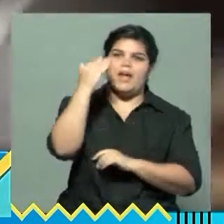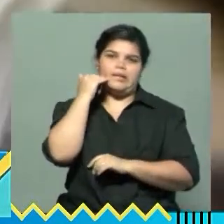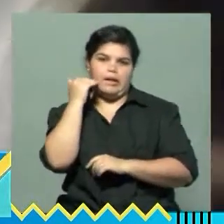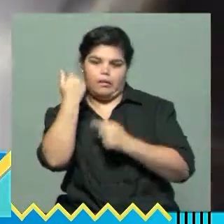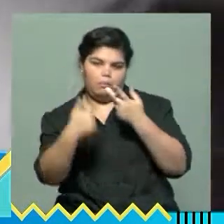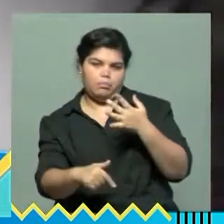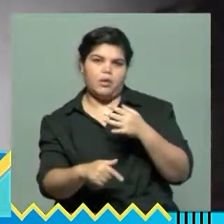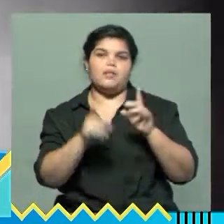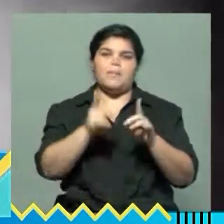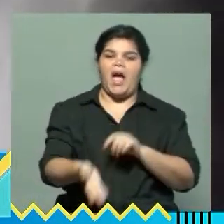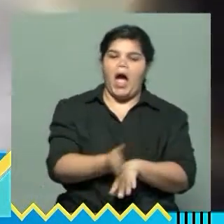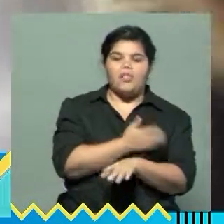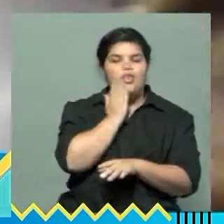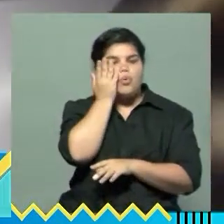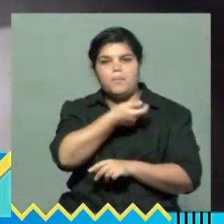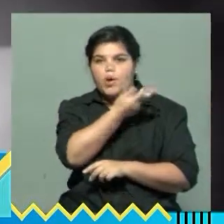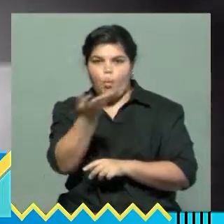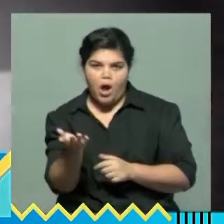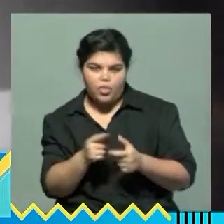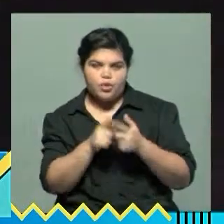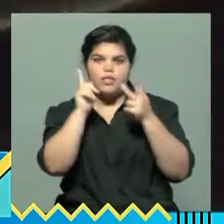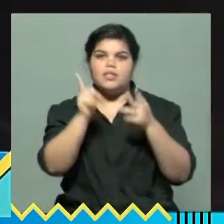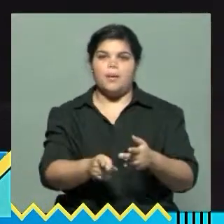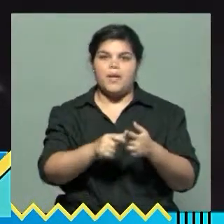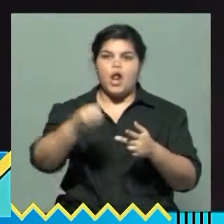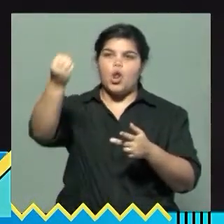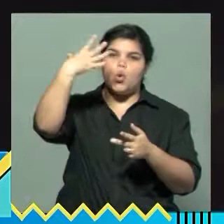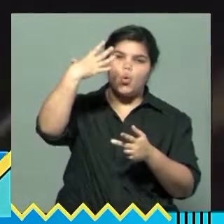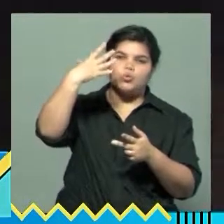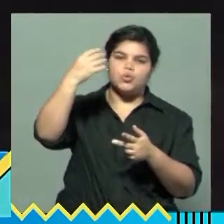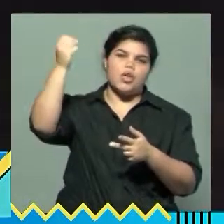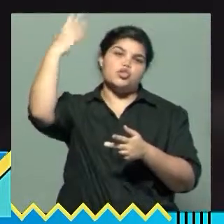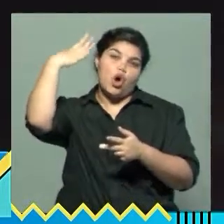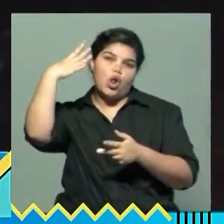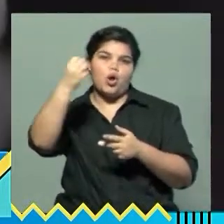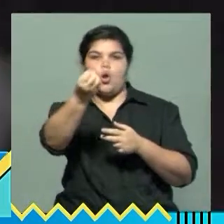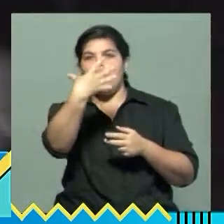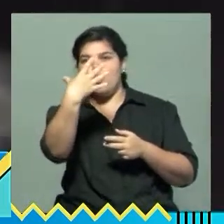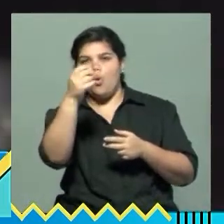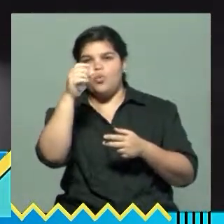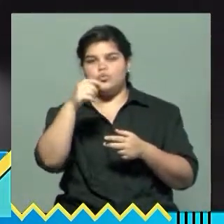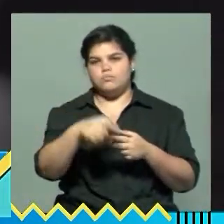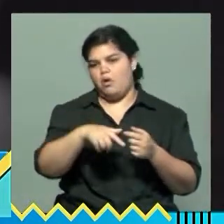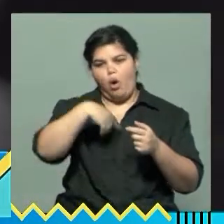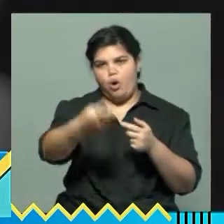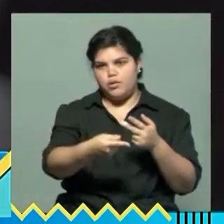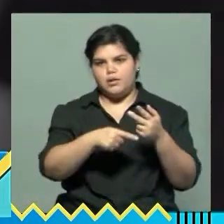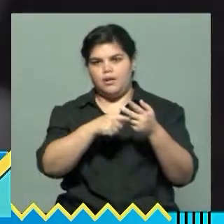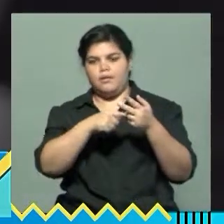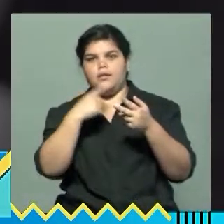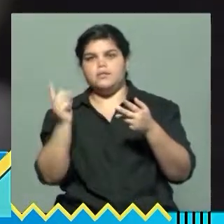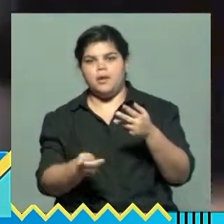tasa de sueño que se tuvo, según la exposición a luz natural y luz artificial. Otras ramas que tienen que ver